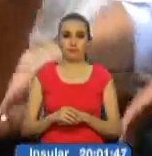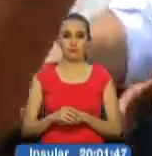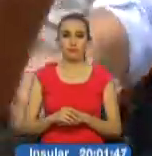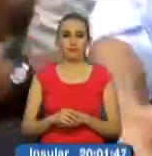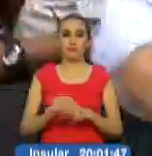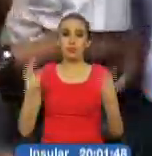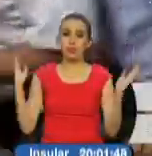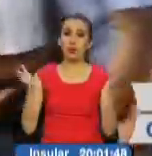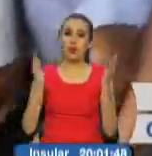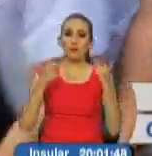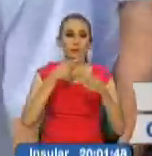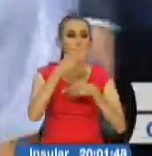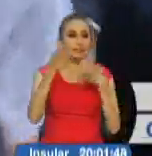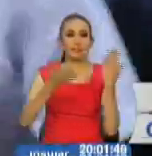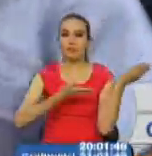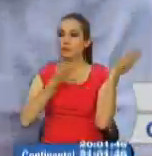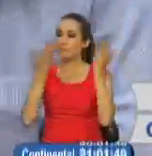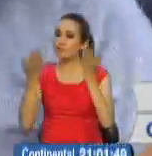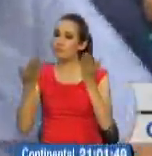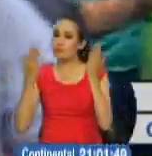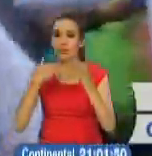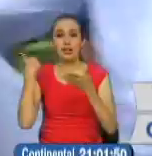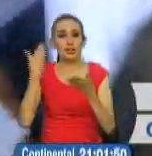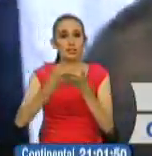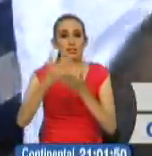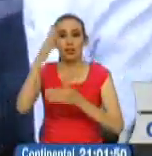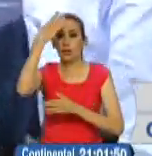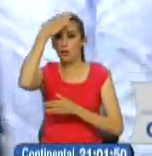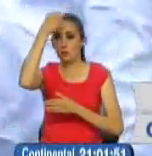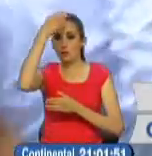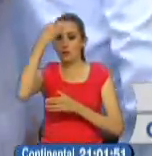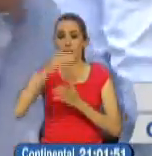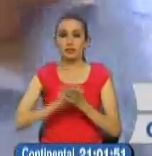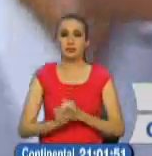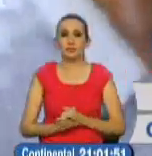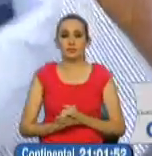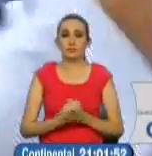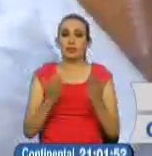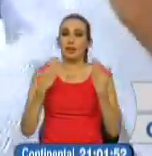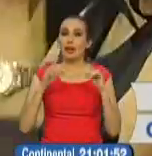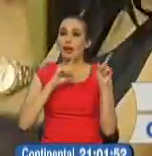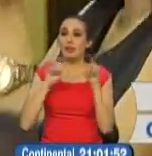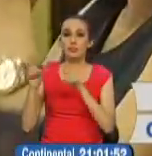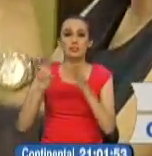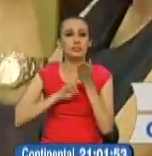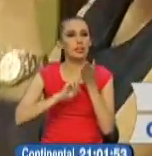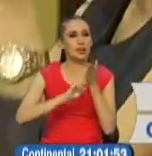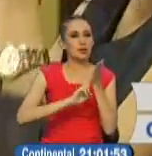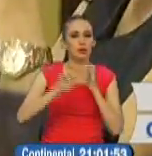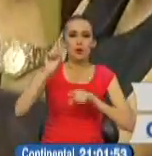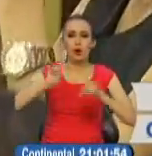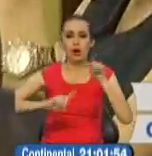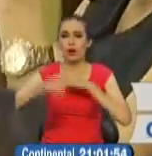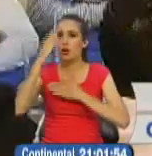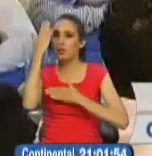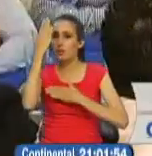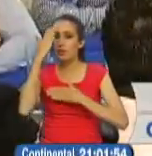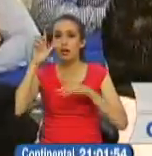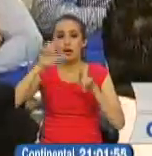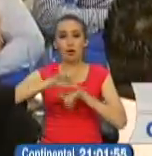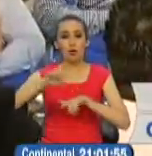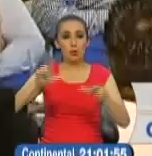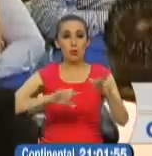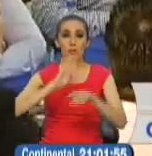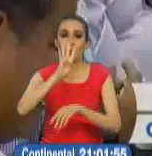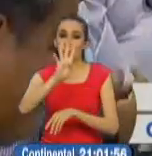Con emotivo recibimiento llegó hasta el Cantón Arrocero el vicepresidente Jorge Glass. Allí se reunió con los alcaldes de las regiones 4 y